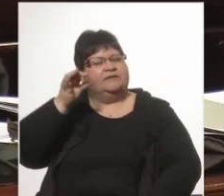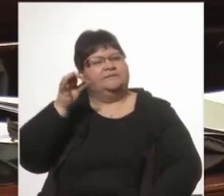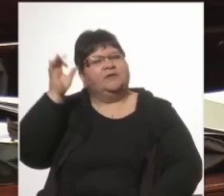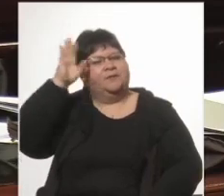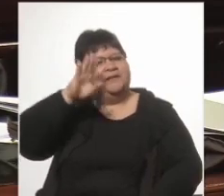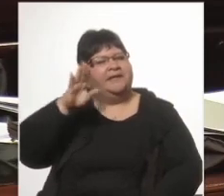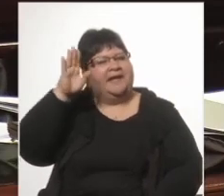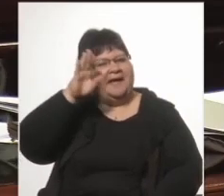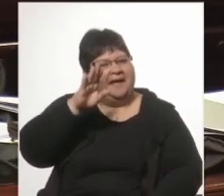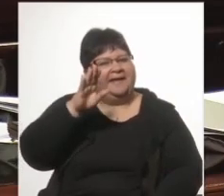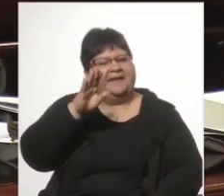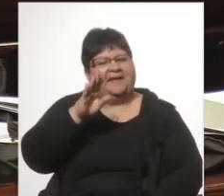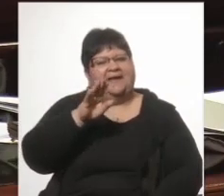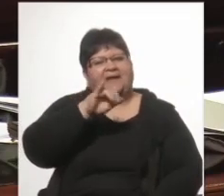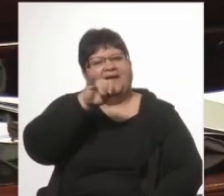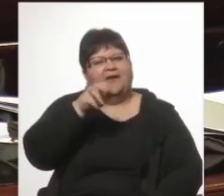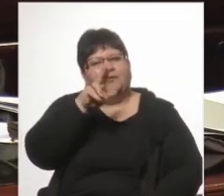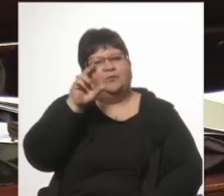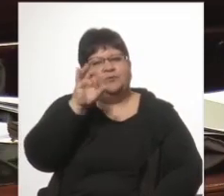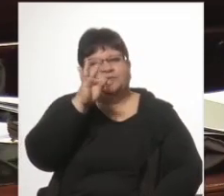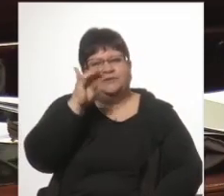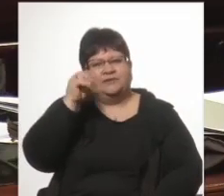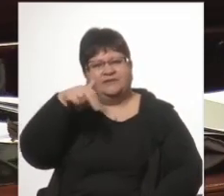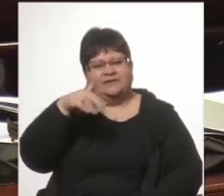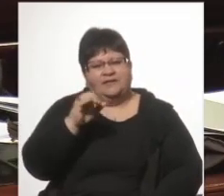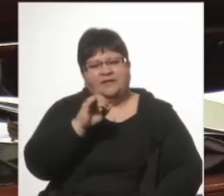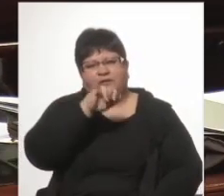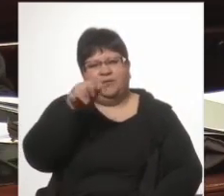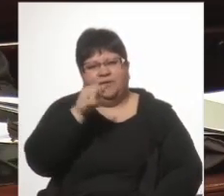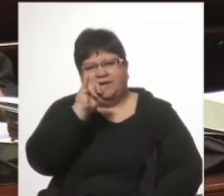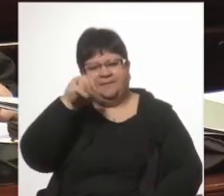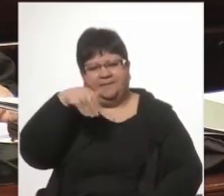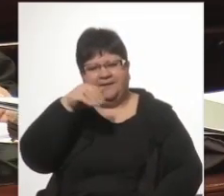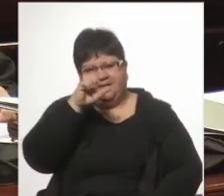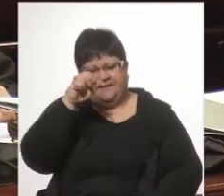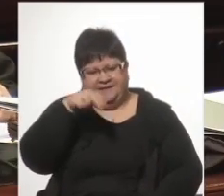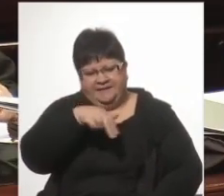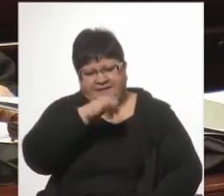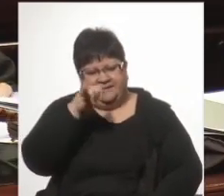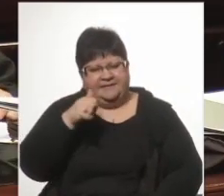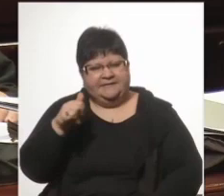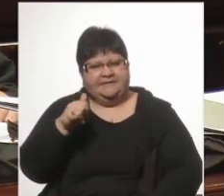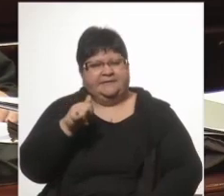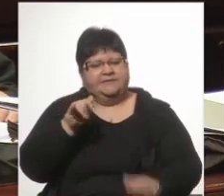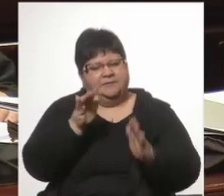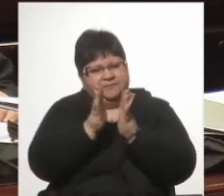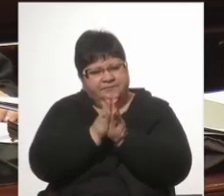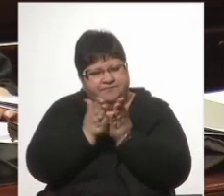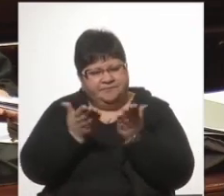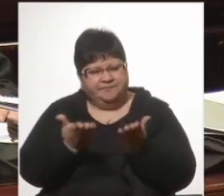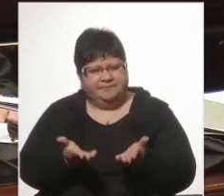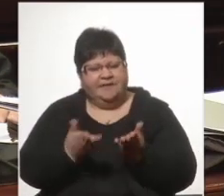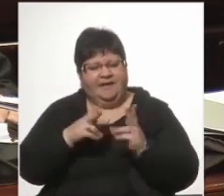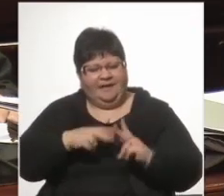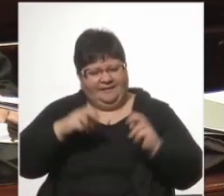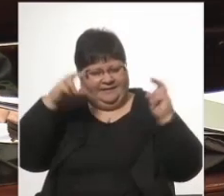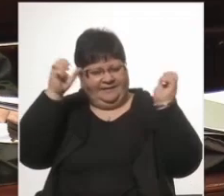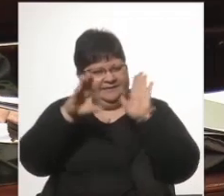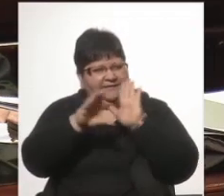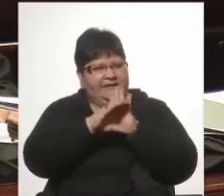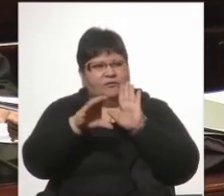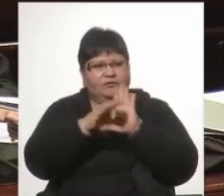Aréchaga, que culminó con la reedición de su obra, dirigida al análisis de la Constitución